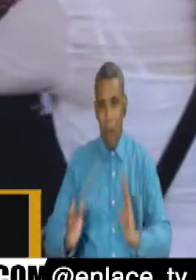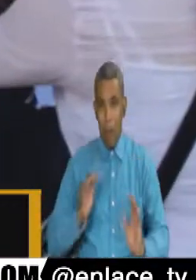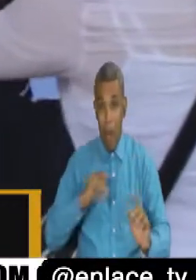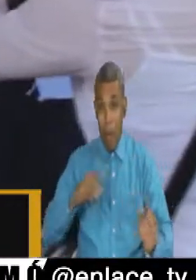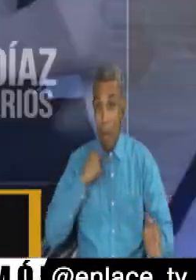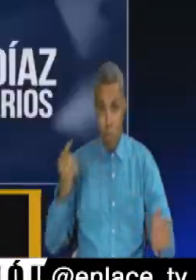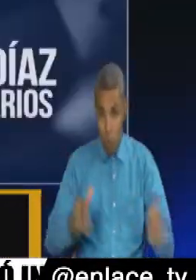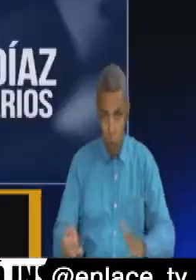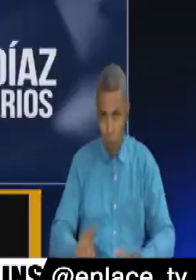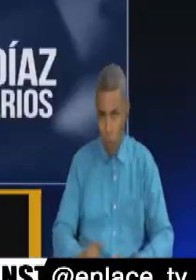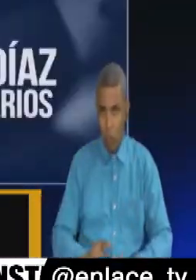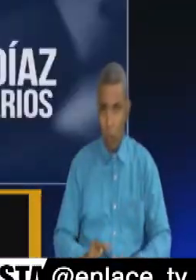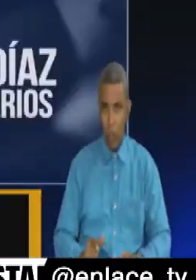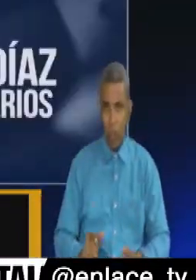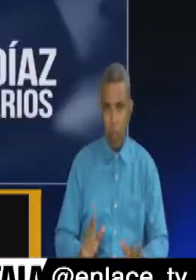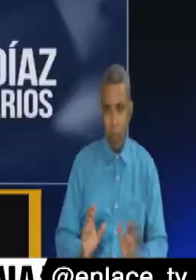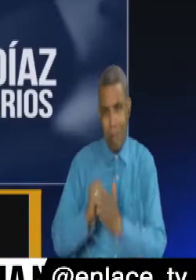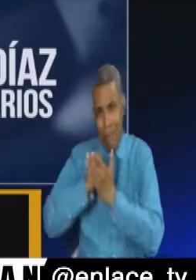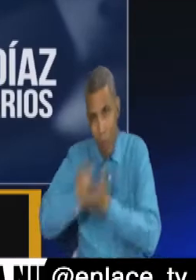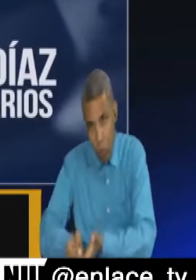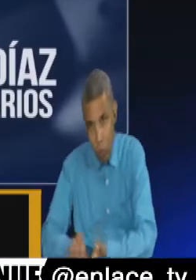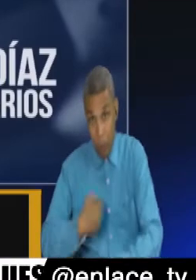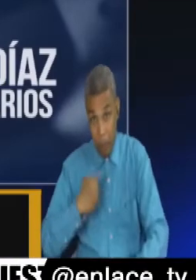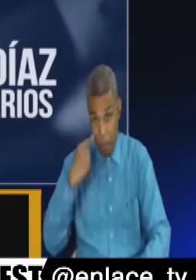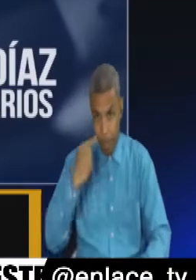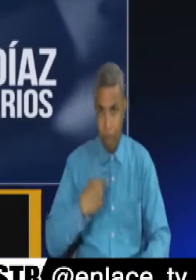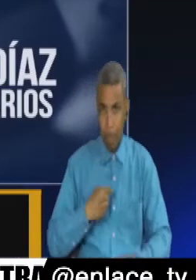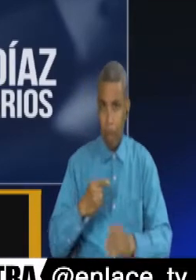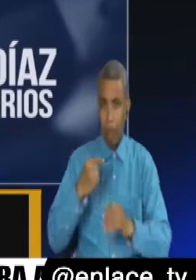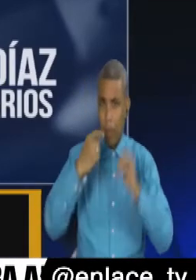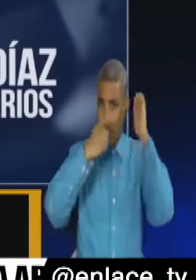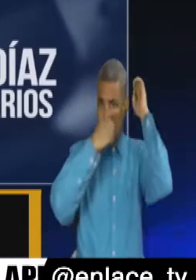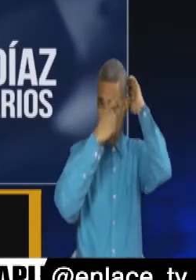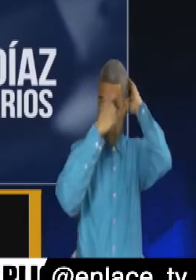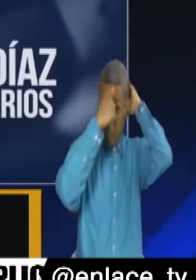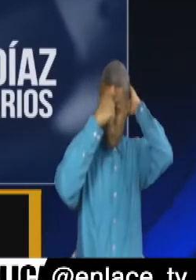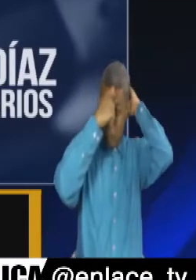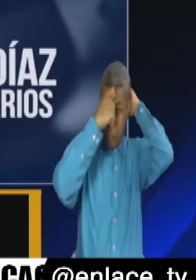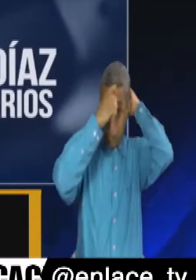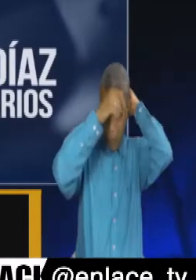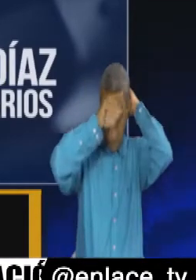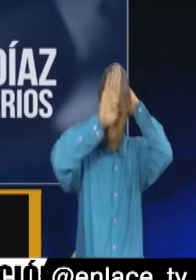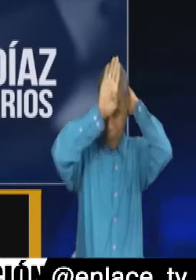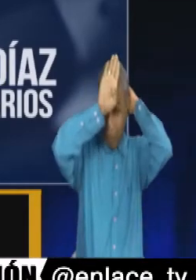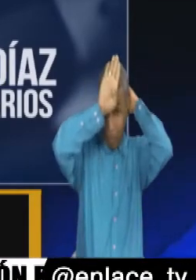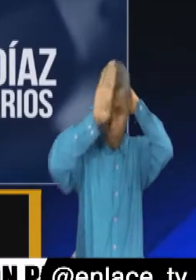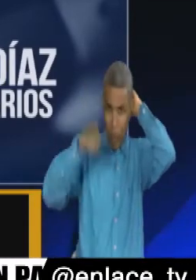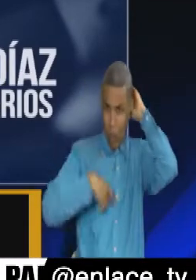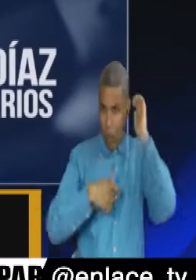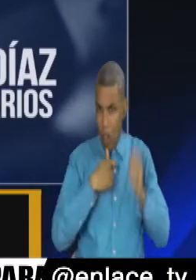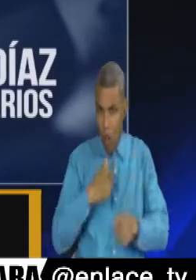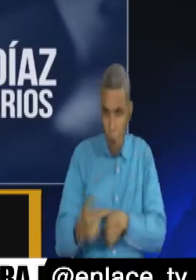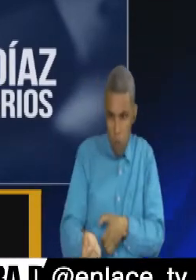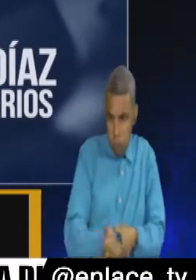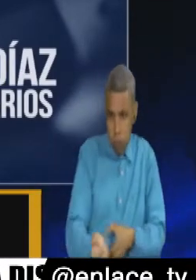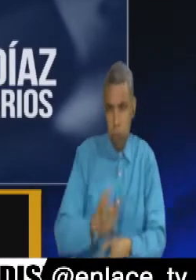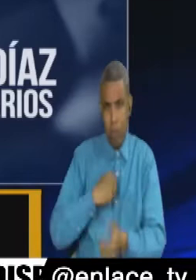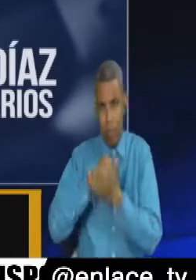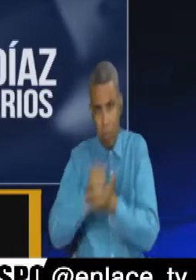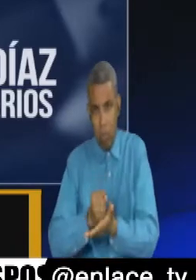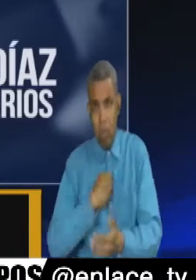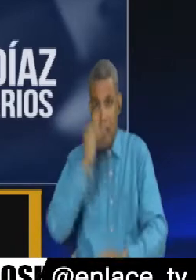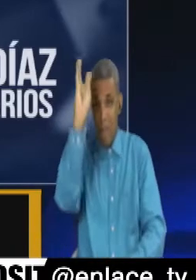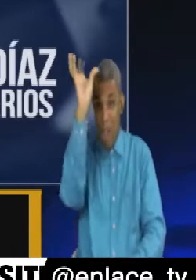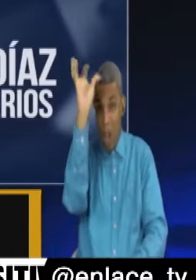asistenciales de la ciudad. Inmediatamente desplazamos al sitio 5 ambulancias de nuestra institución bomberil, una camioneta en apoyo y